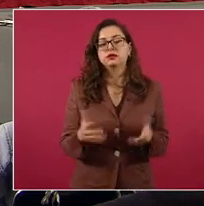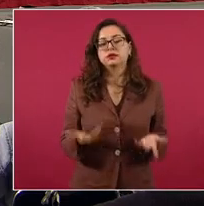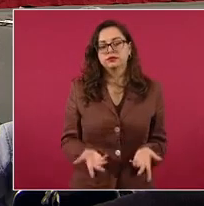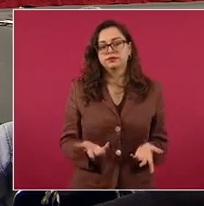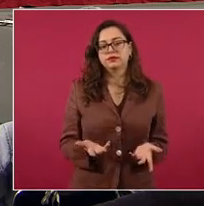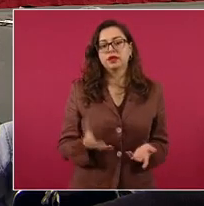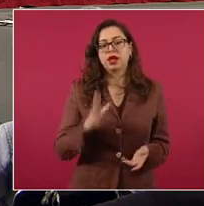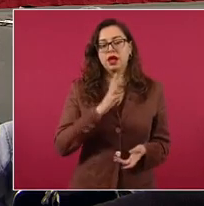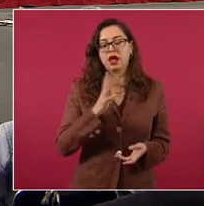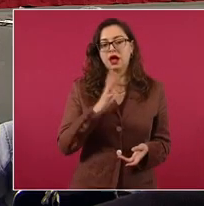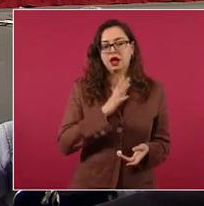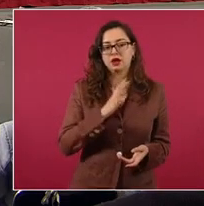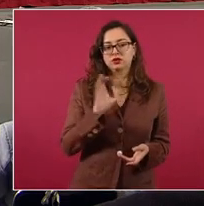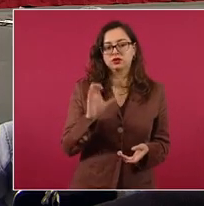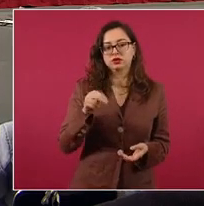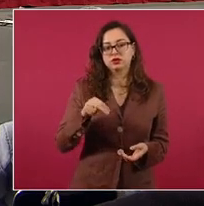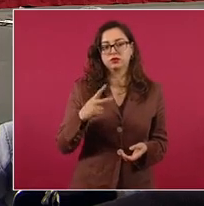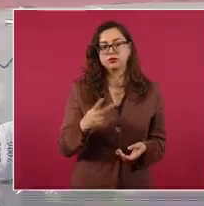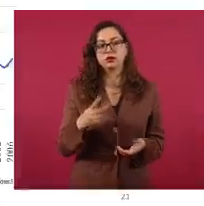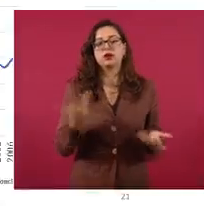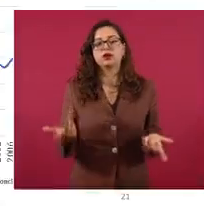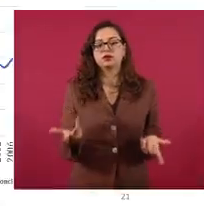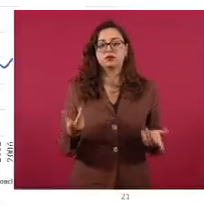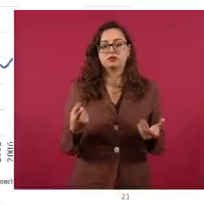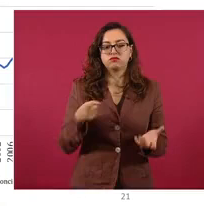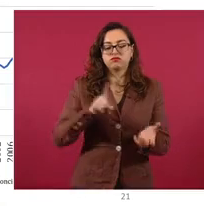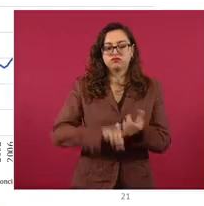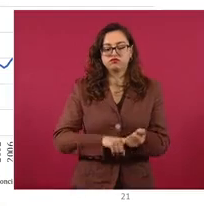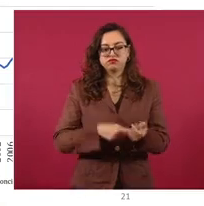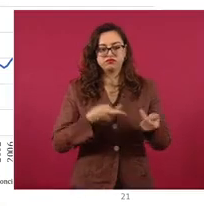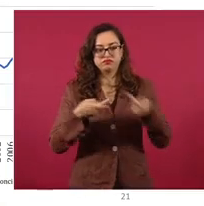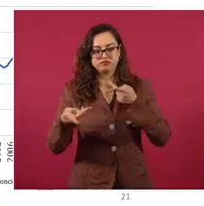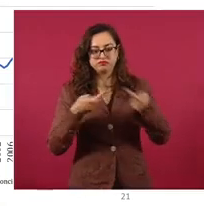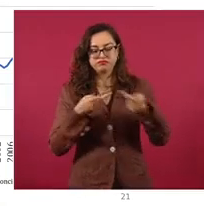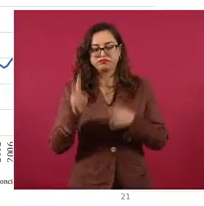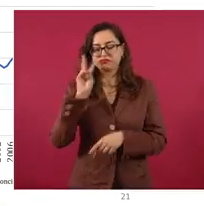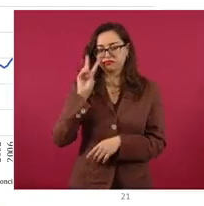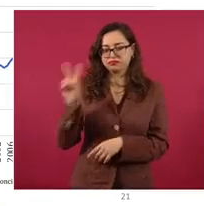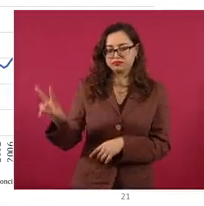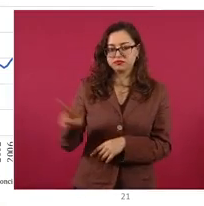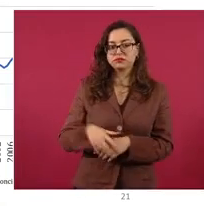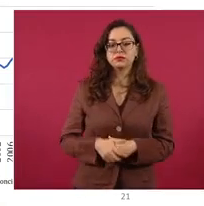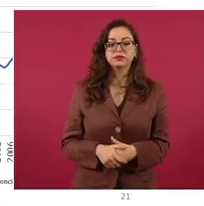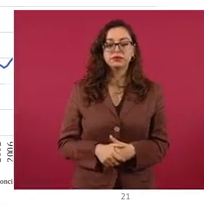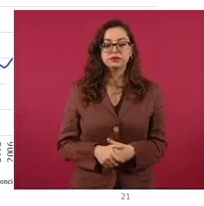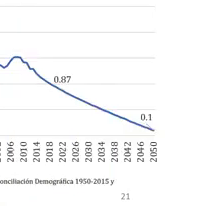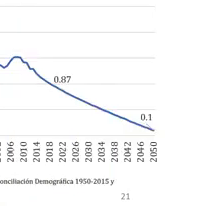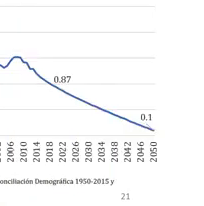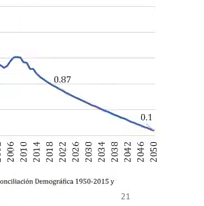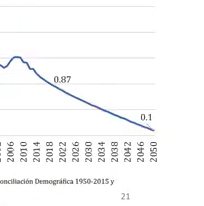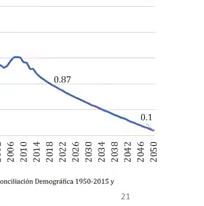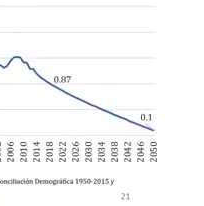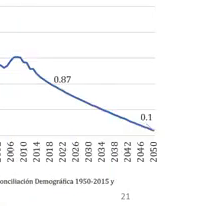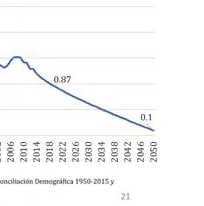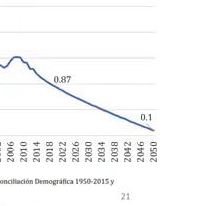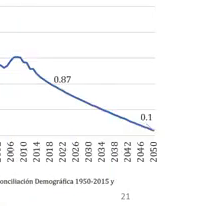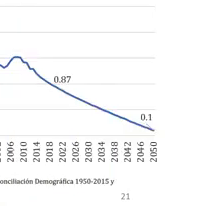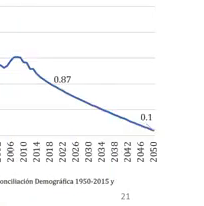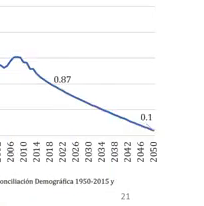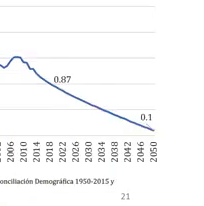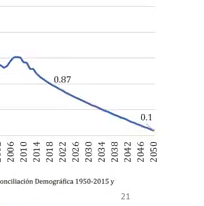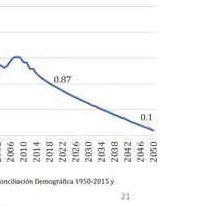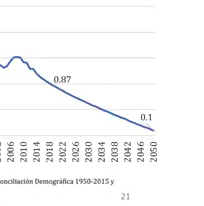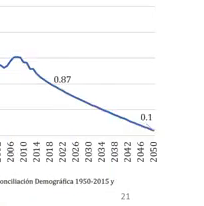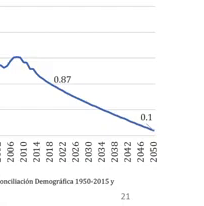Población, donde los resultados en materia de la política demográfica del país siguen avanzando. Mantenemos una